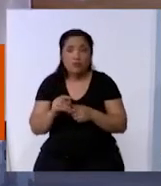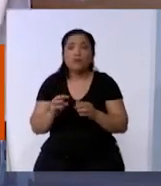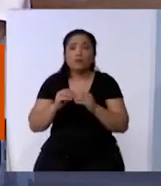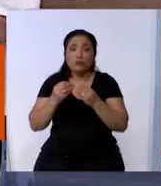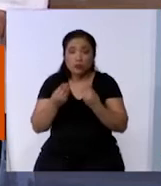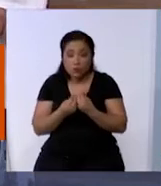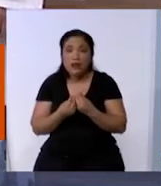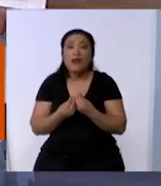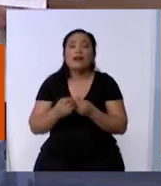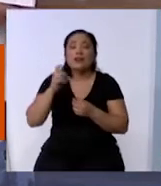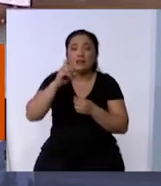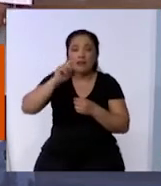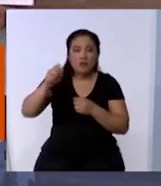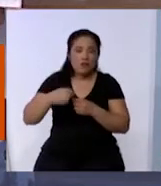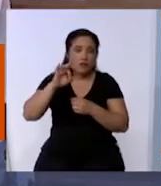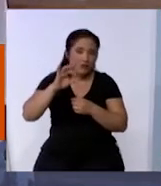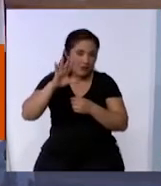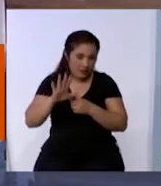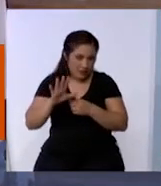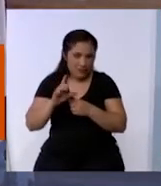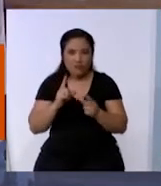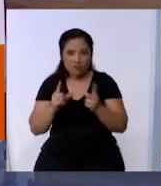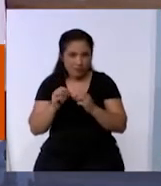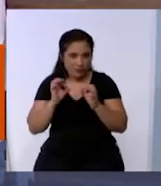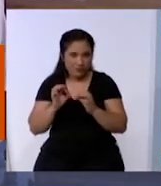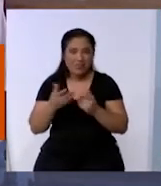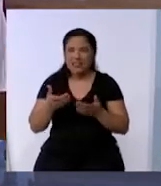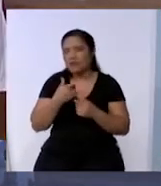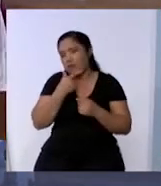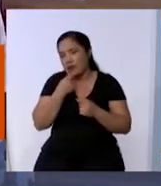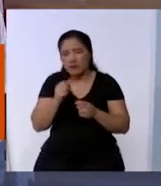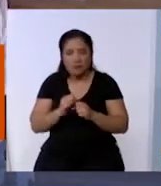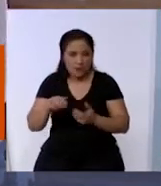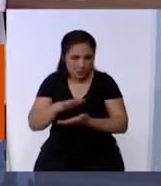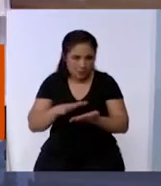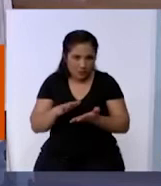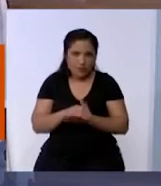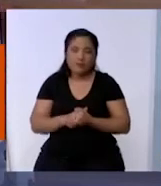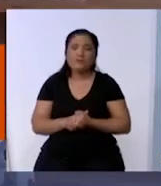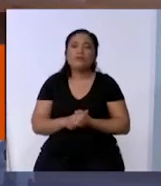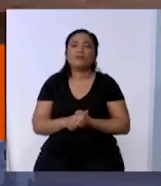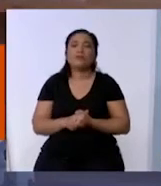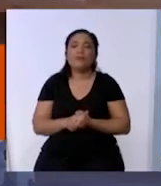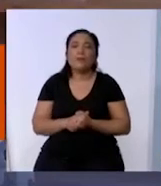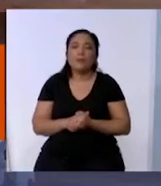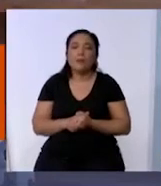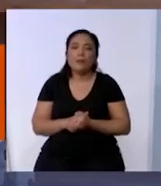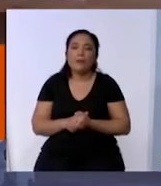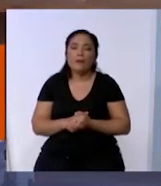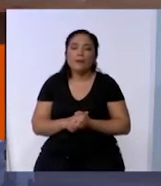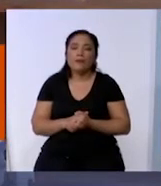la intensidad 7,85 amperes. Wow. Así se resuelve, chicos. Sí. Vamos a probar en casa